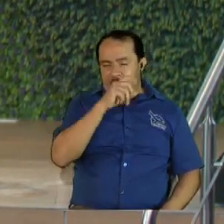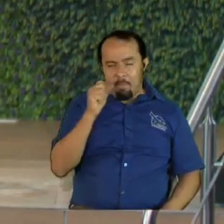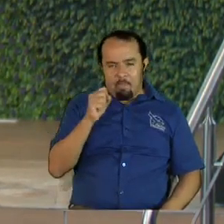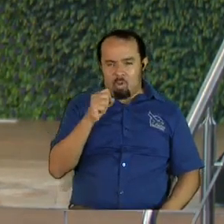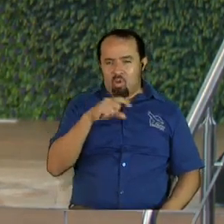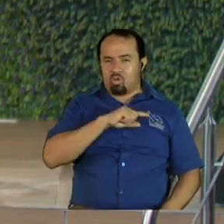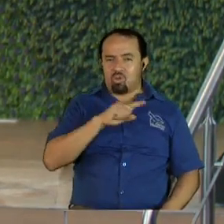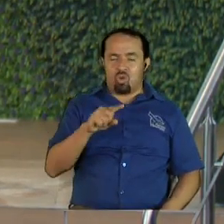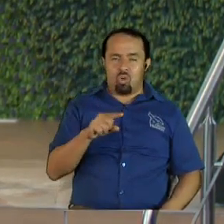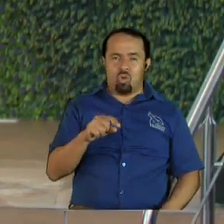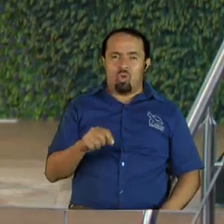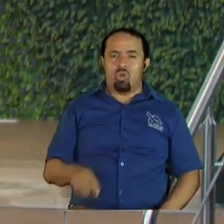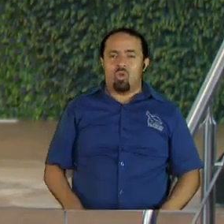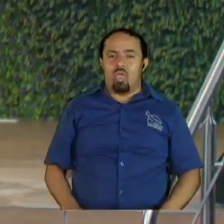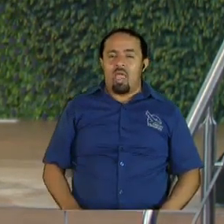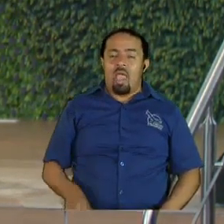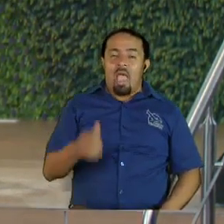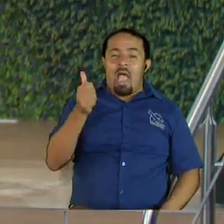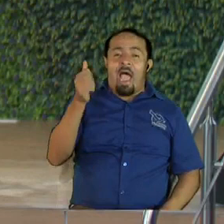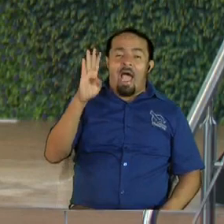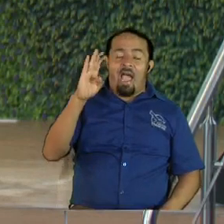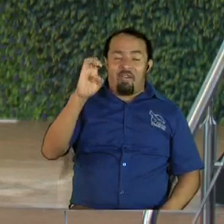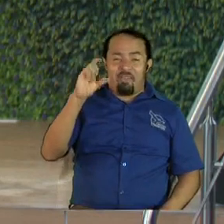Soy una nueva simiente en Cristo Jesús.